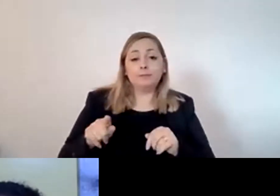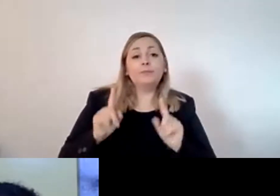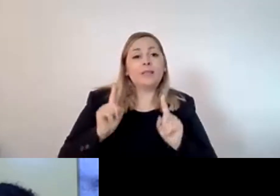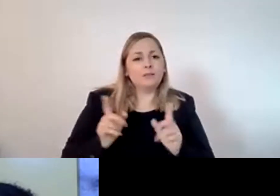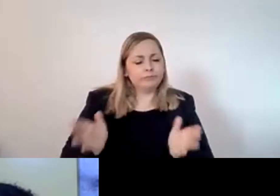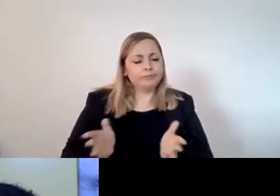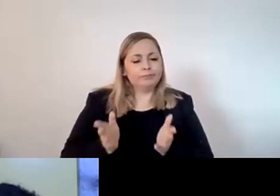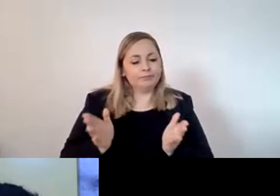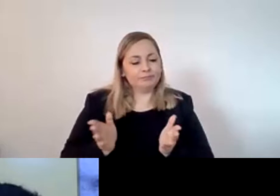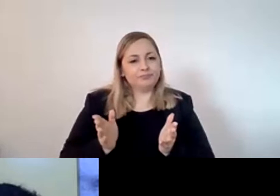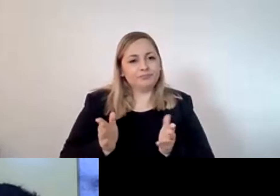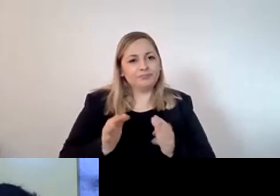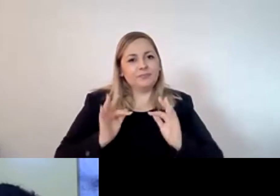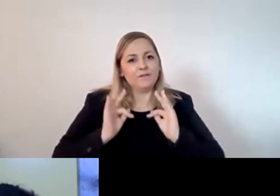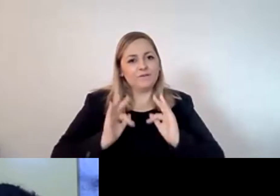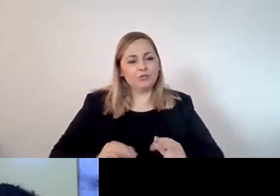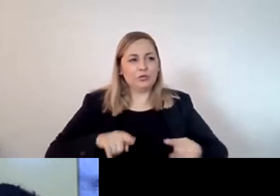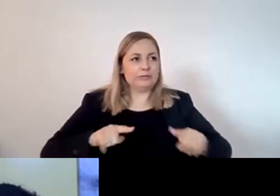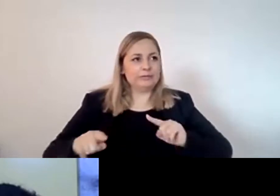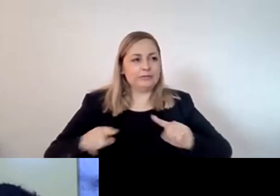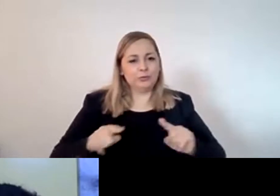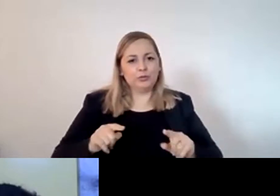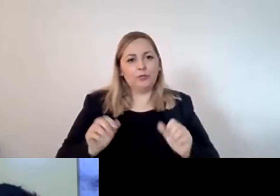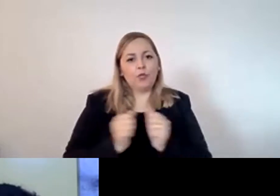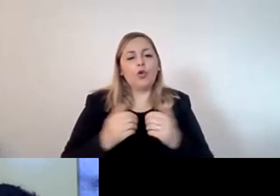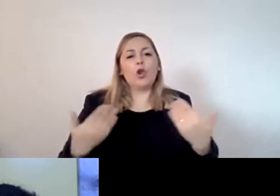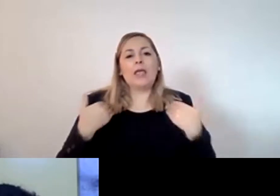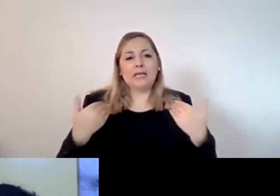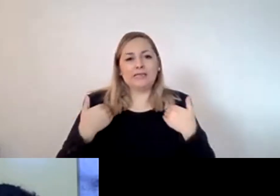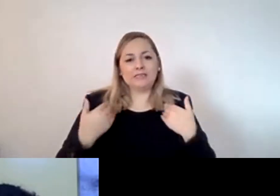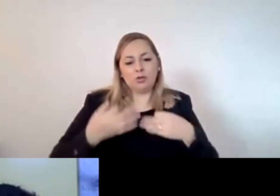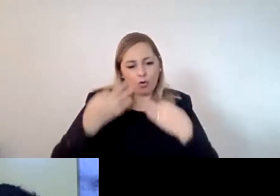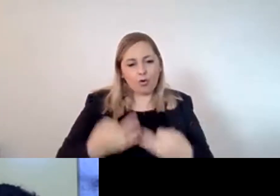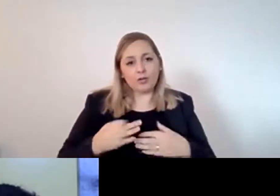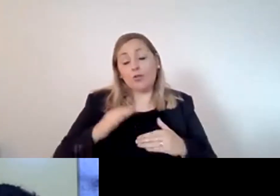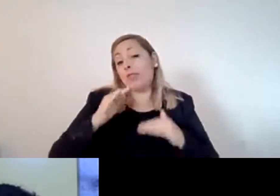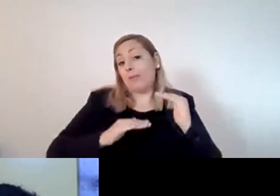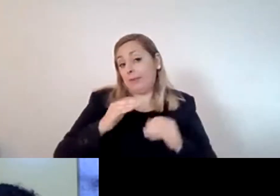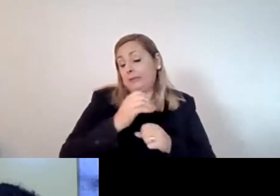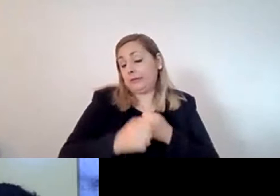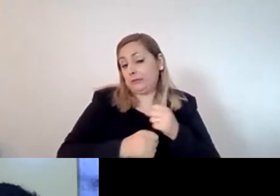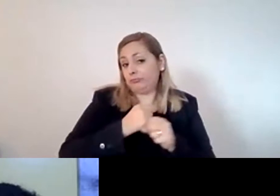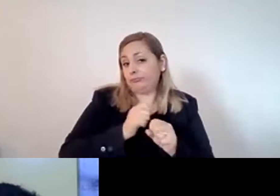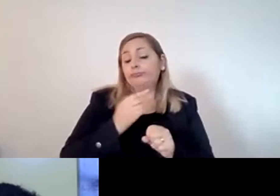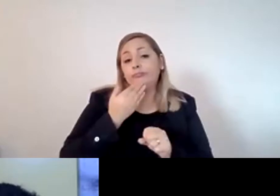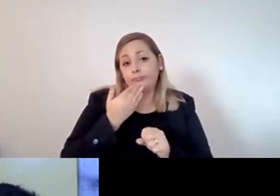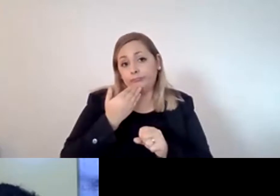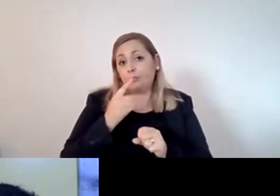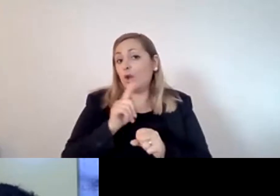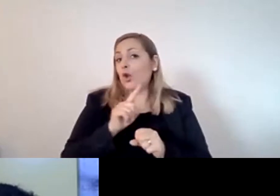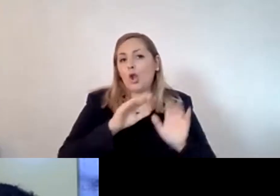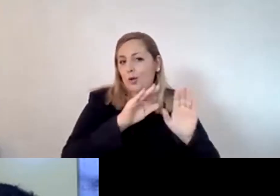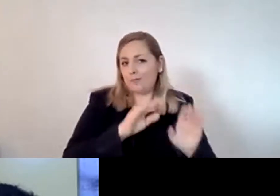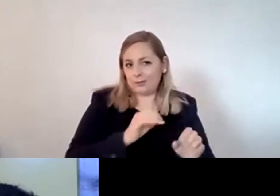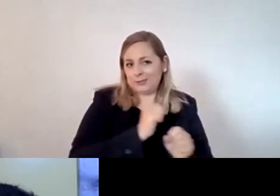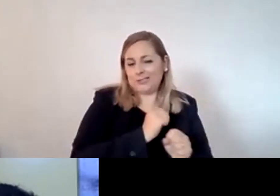estimular las funciones ejecutivas con los ejercicios apropiados de acuerdo a la edad también. Porque no es lo mismo